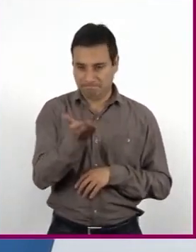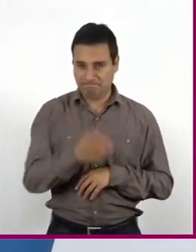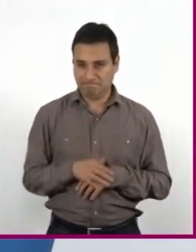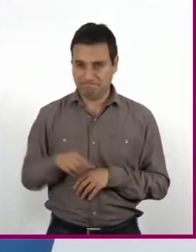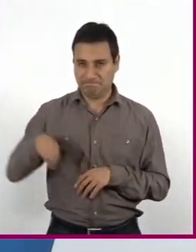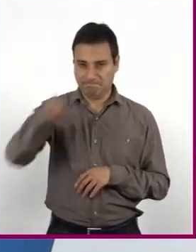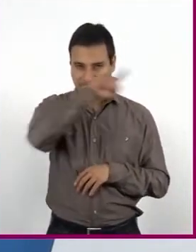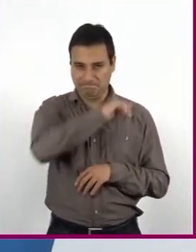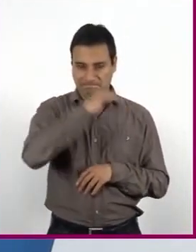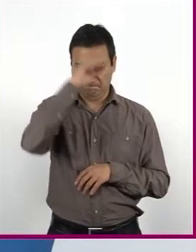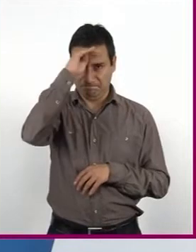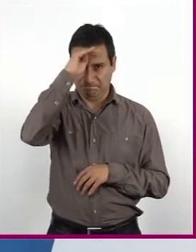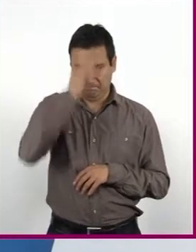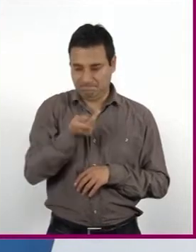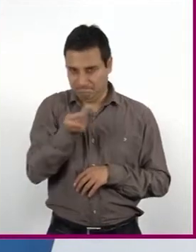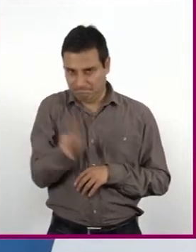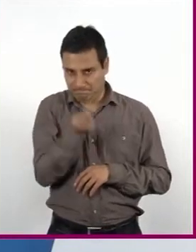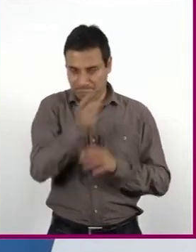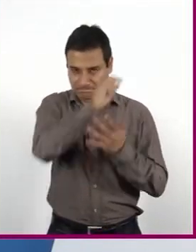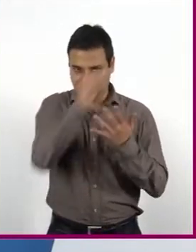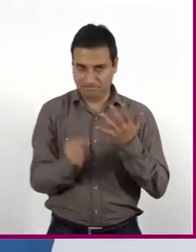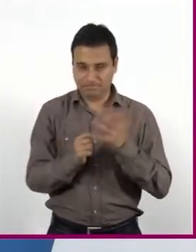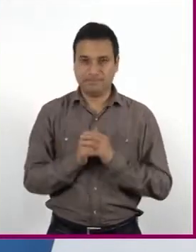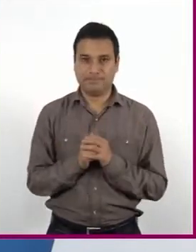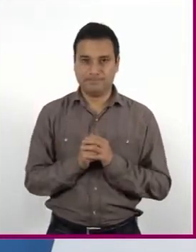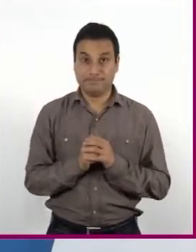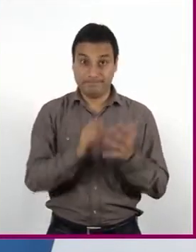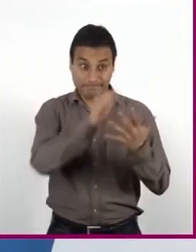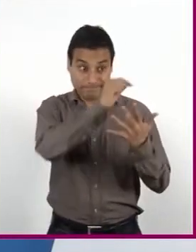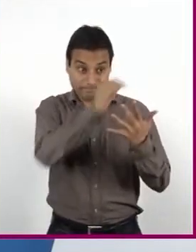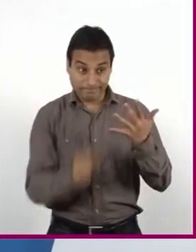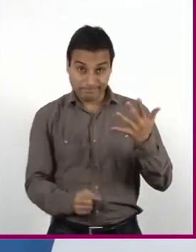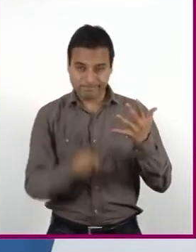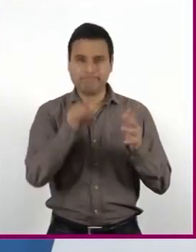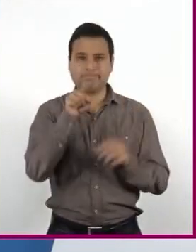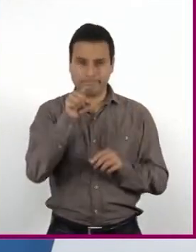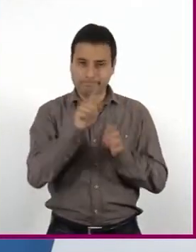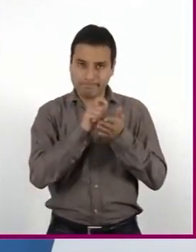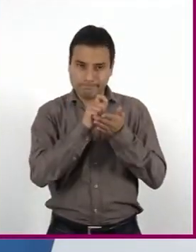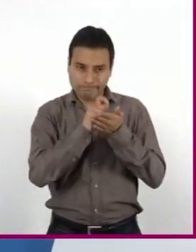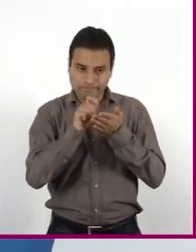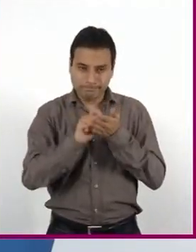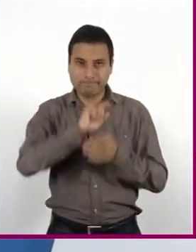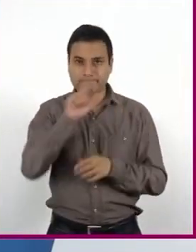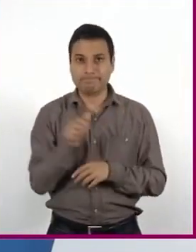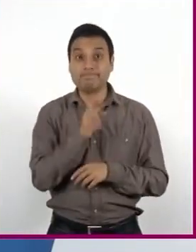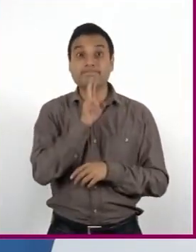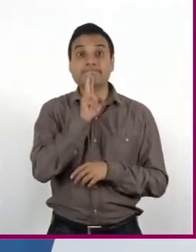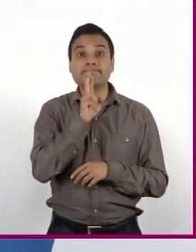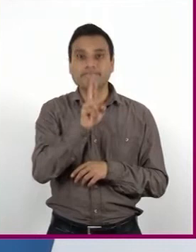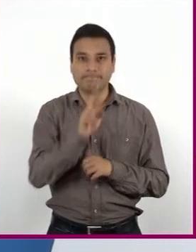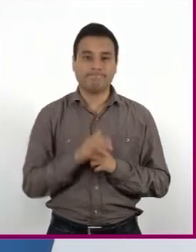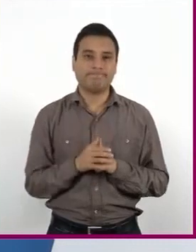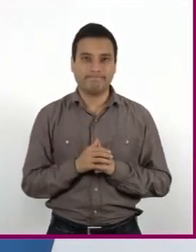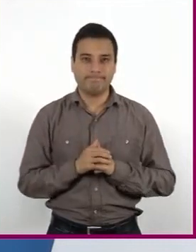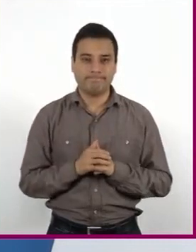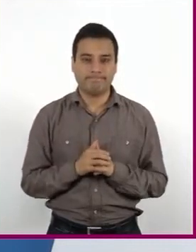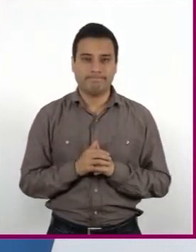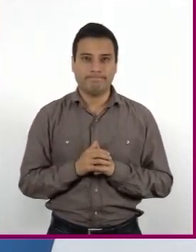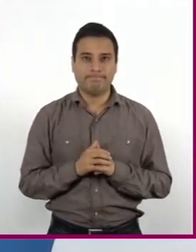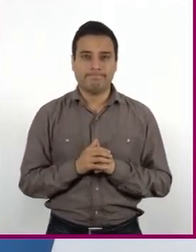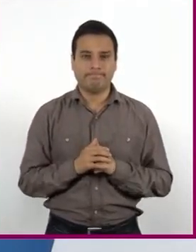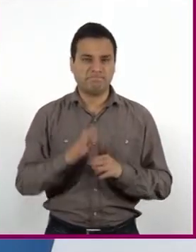reflexionen sobre las siguientes preguntas. Anótenlas y vayan contestándola durante esta sesión. ¿Por qué